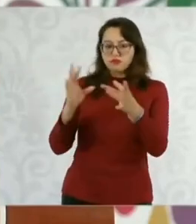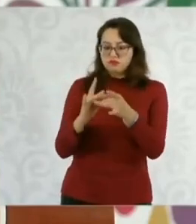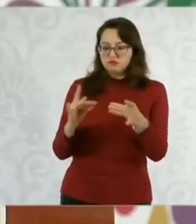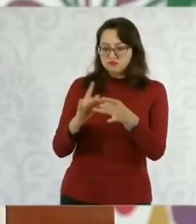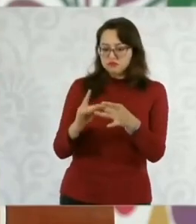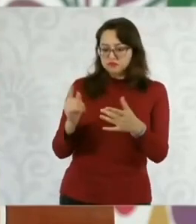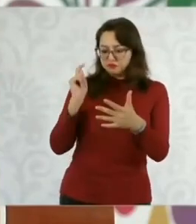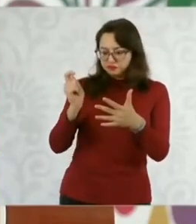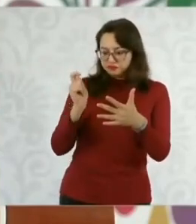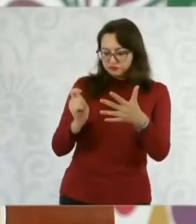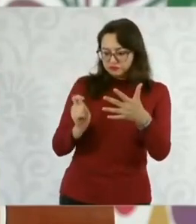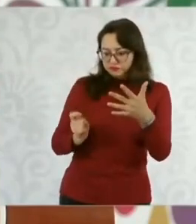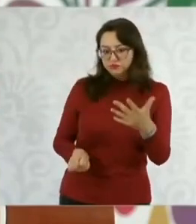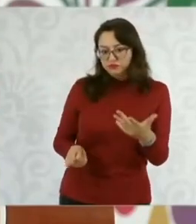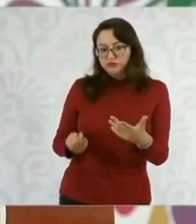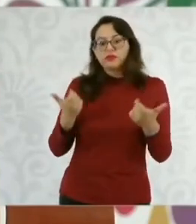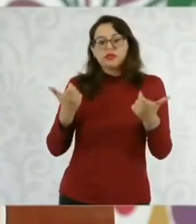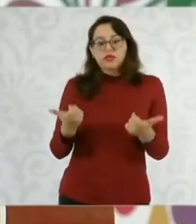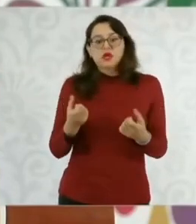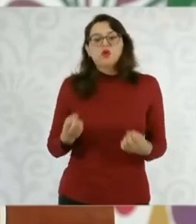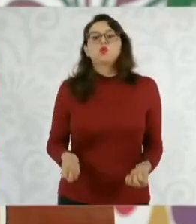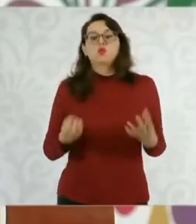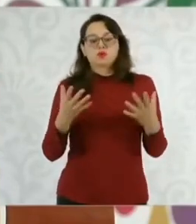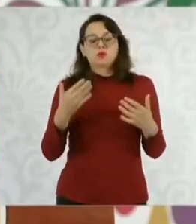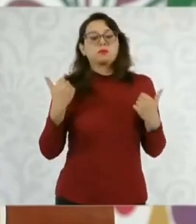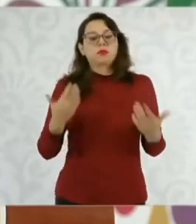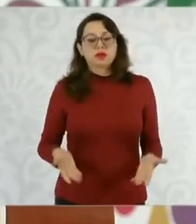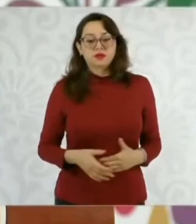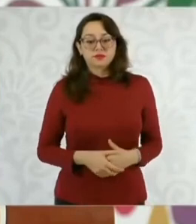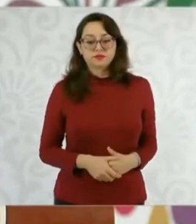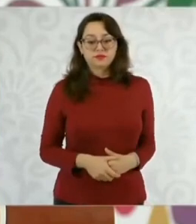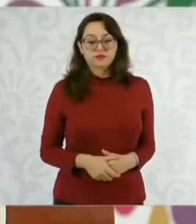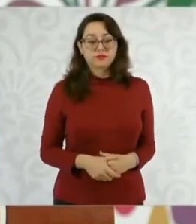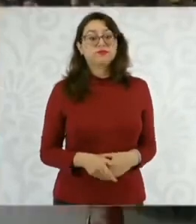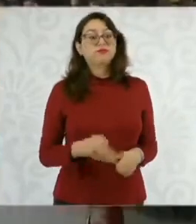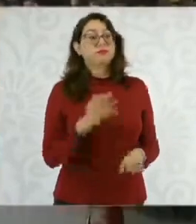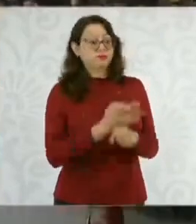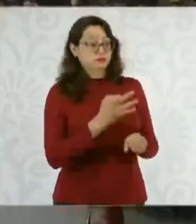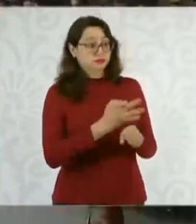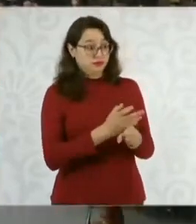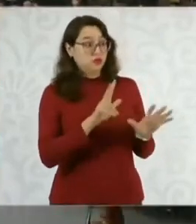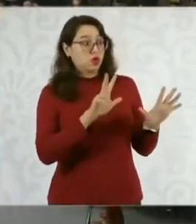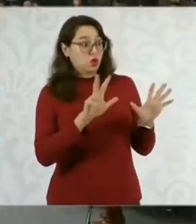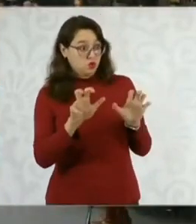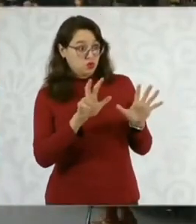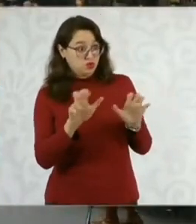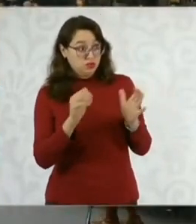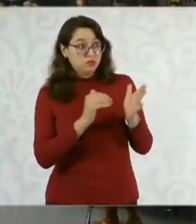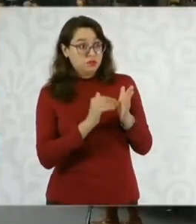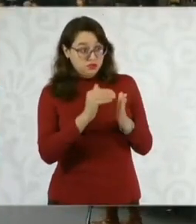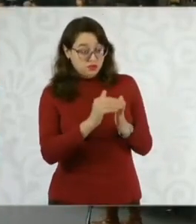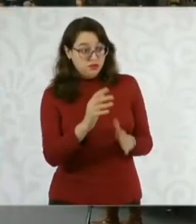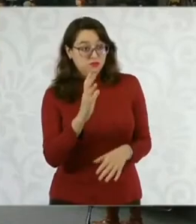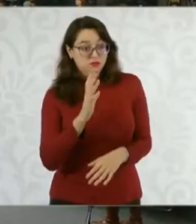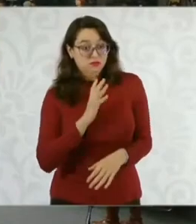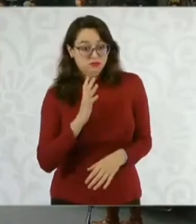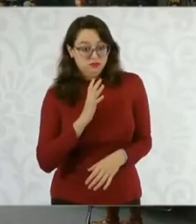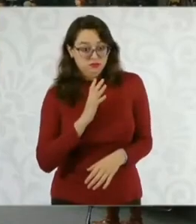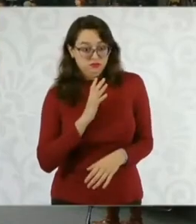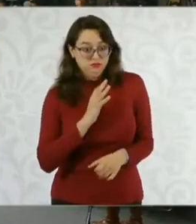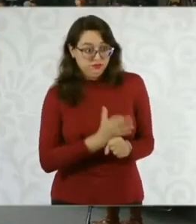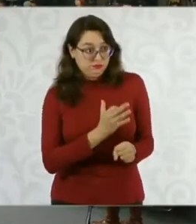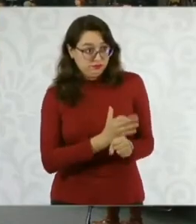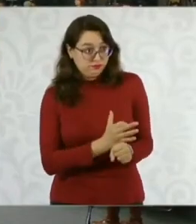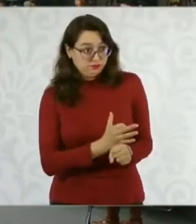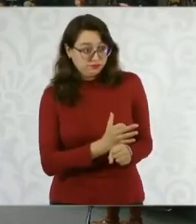esta ampliación, digamos, que requieren y para qué es. Entonces, inicialmente son 800 millones que estarían disponibles, digamos, a bote pronto.